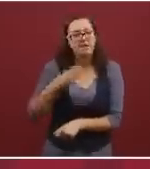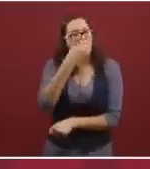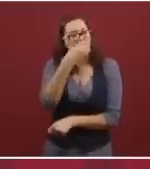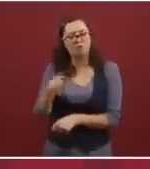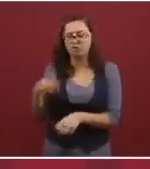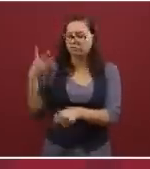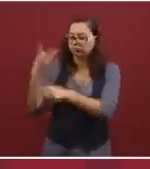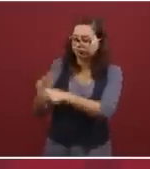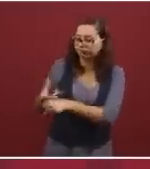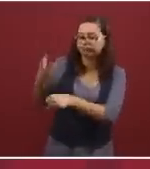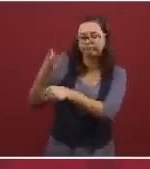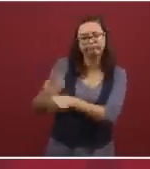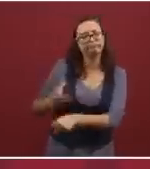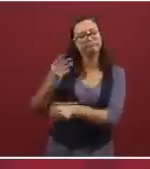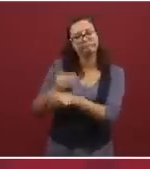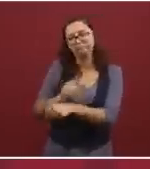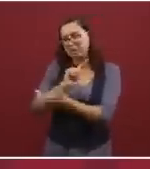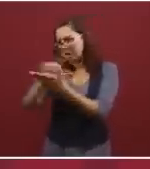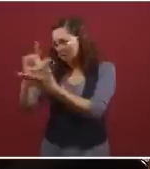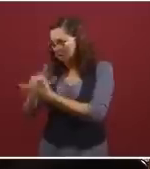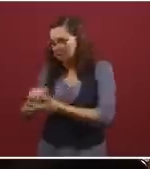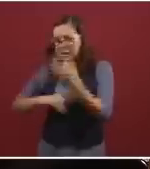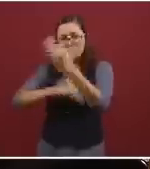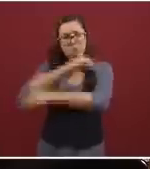puede recibir alrededor de